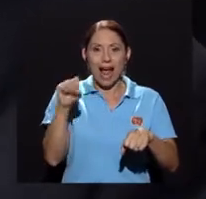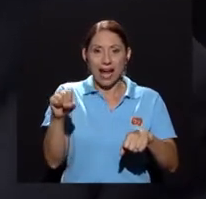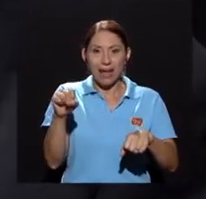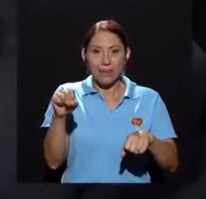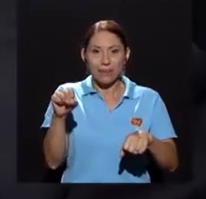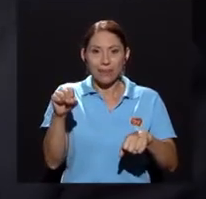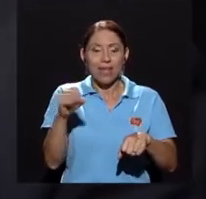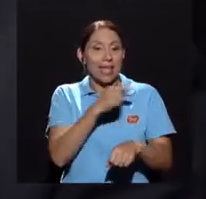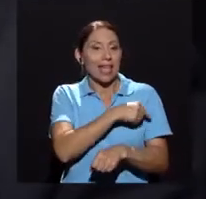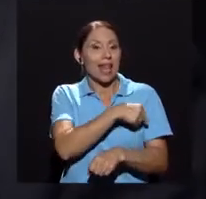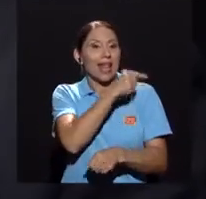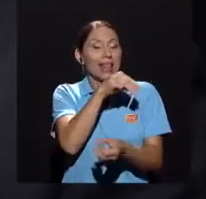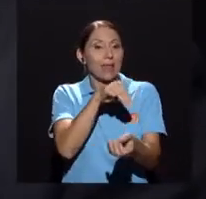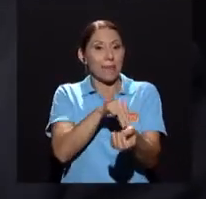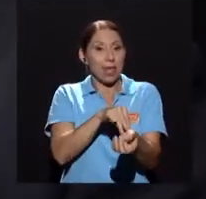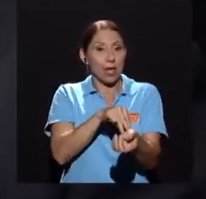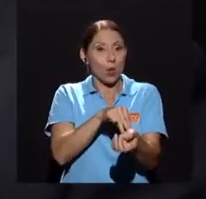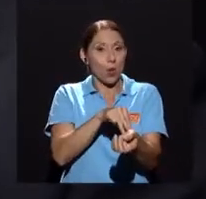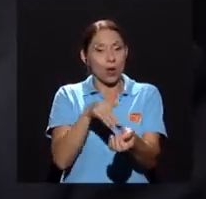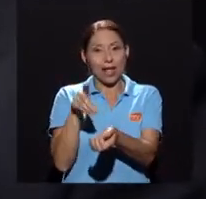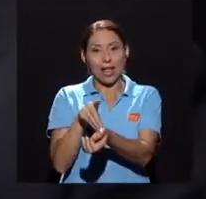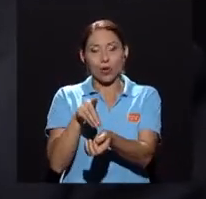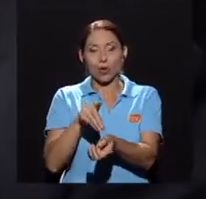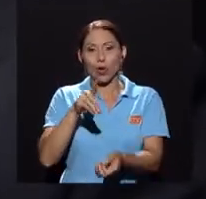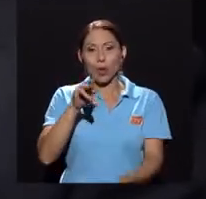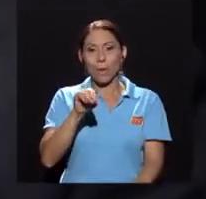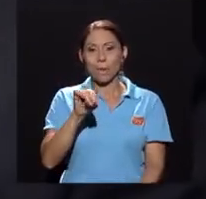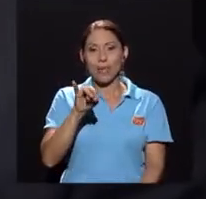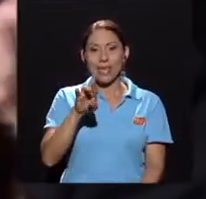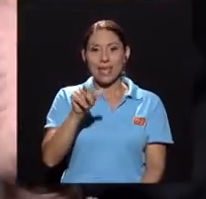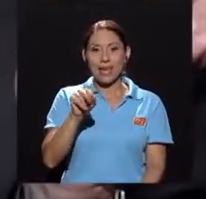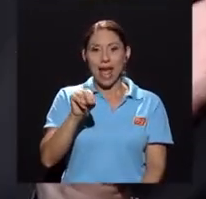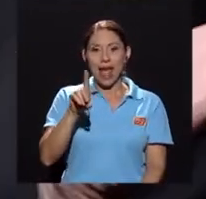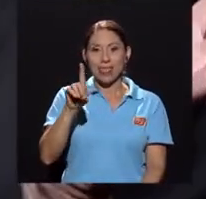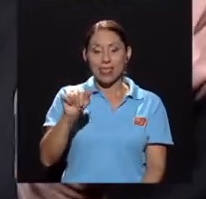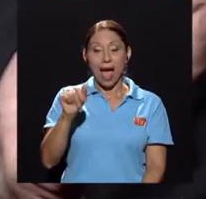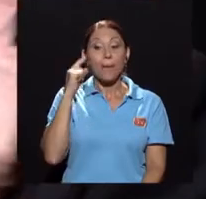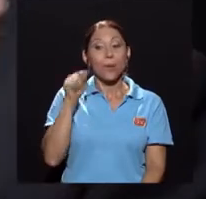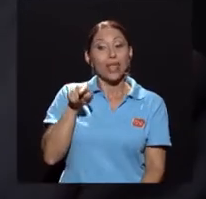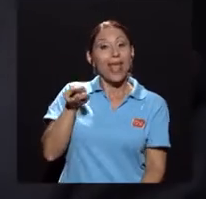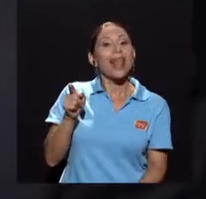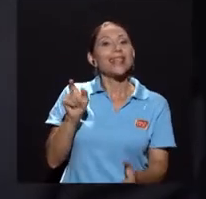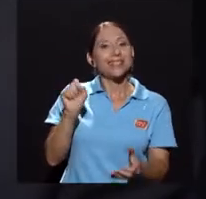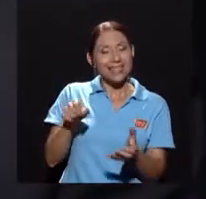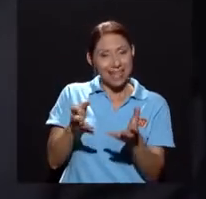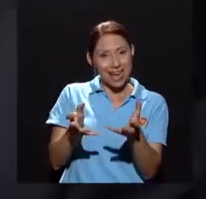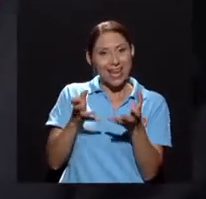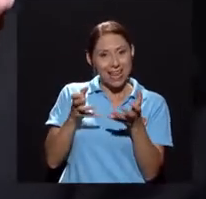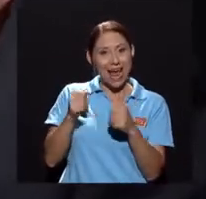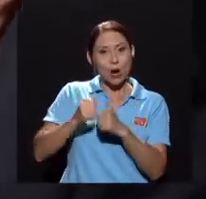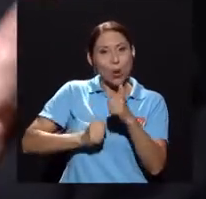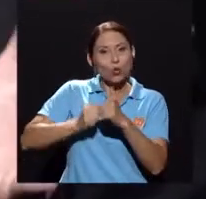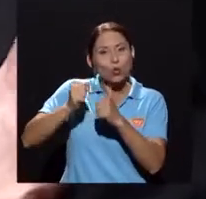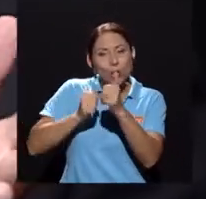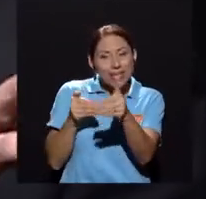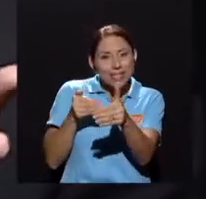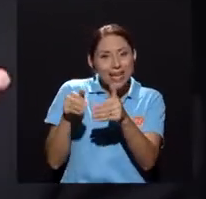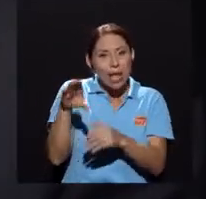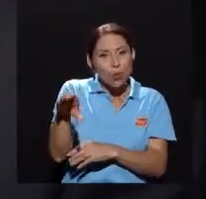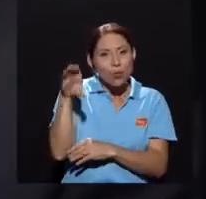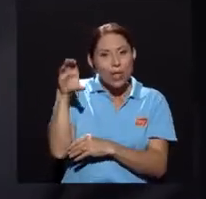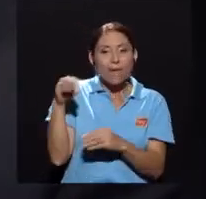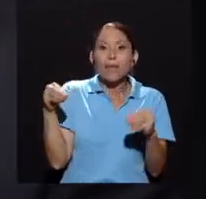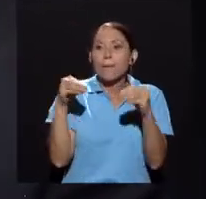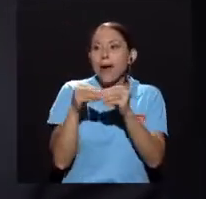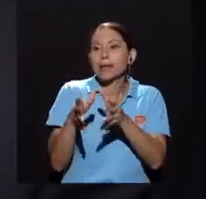gerente médico que el doctor miranda porque él si quería construir en el poblado de curridabat con más espacio